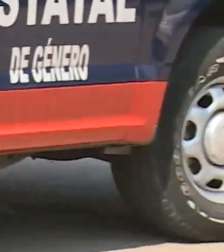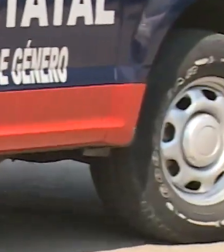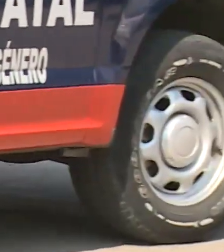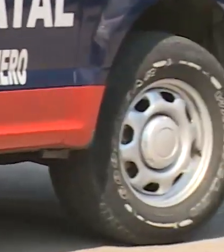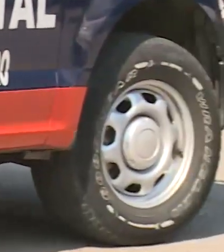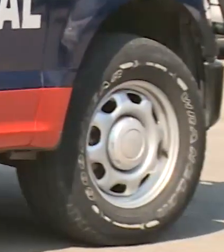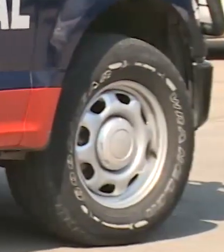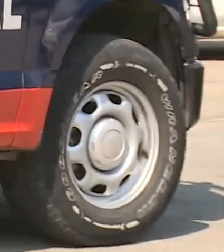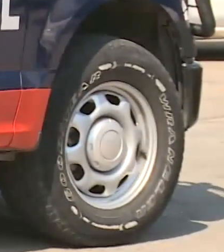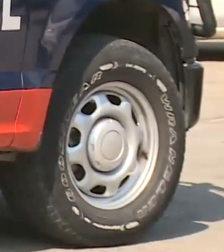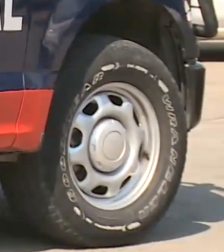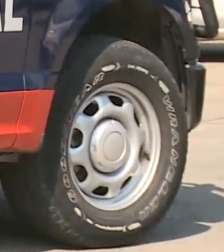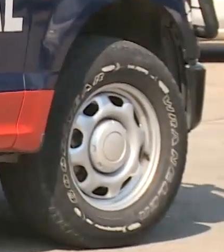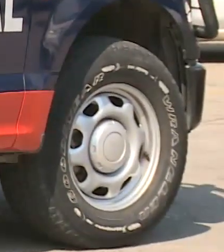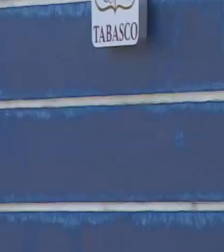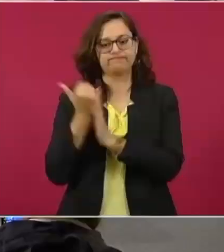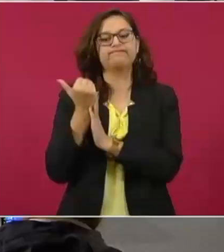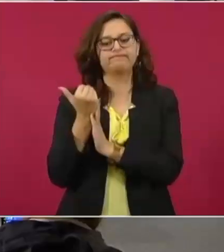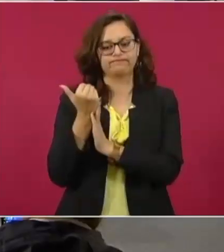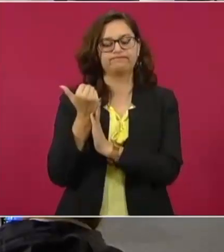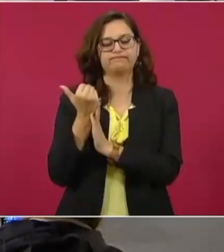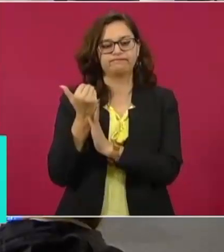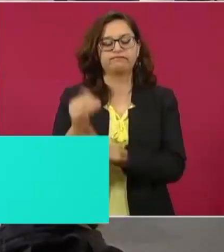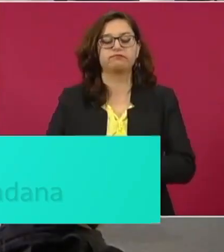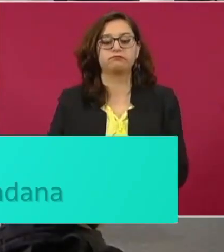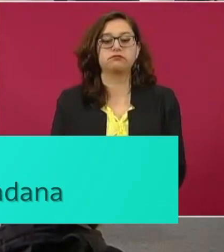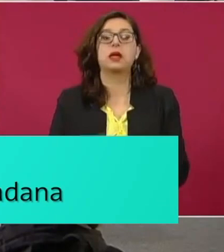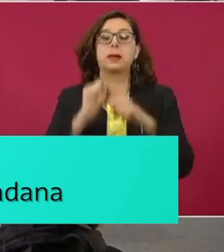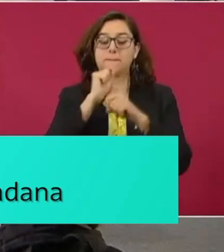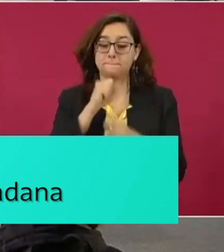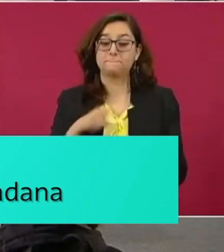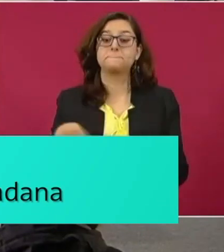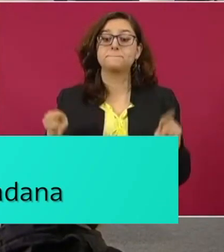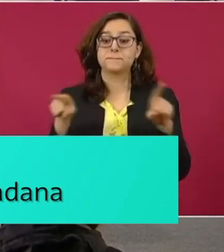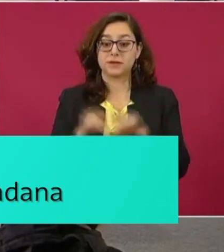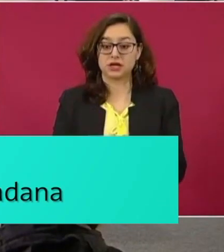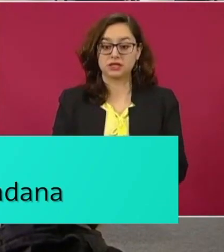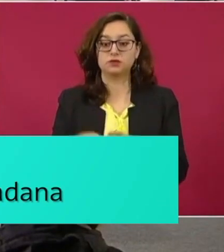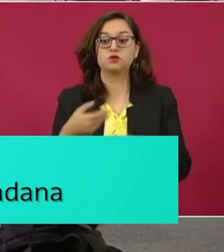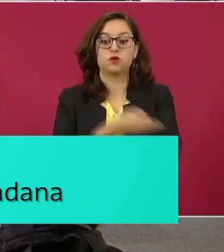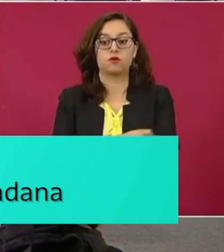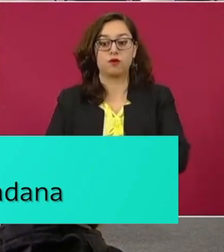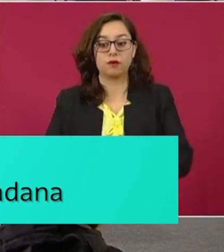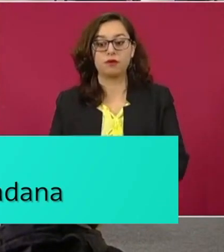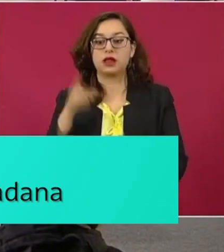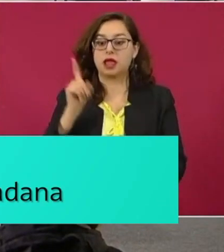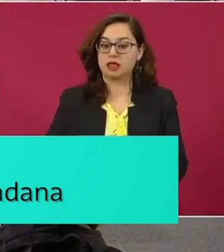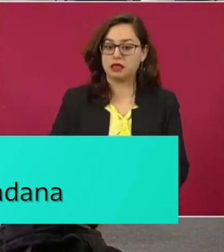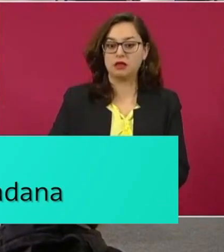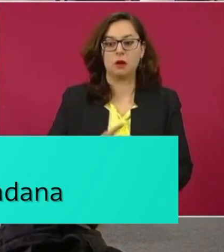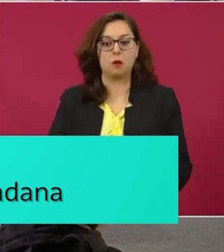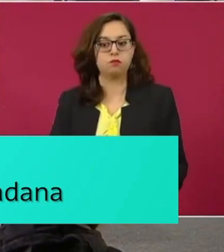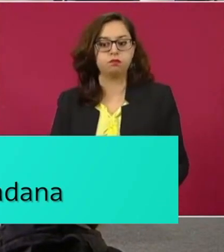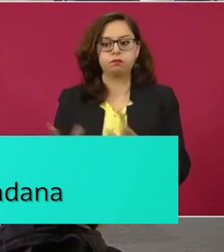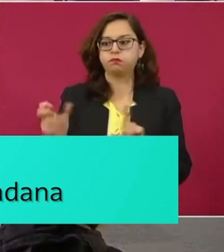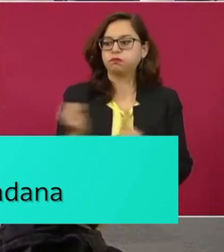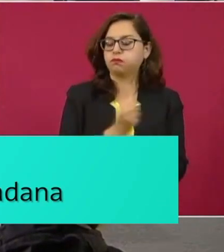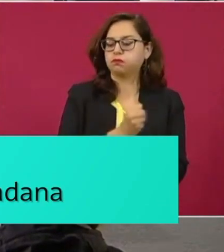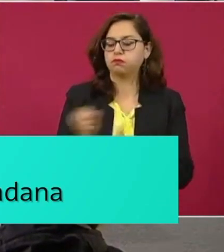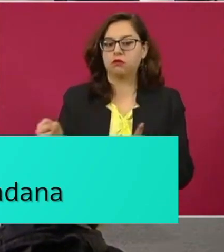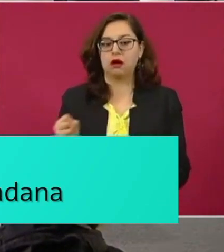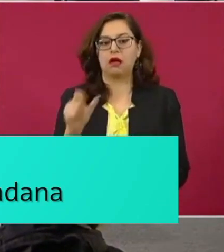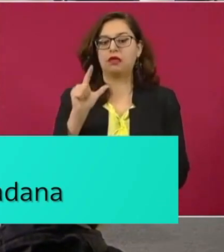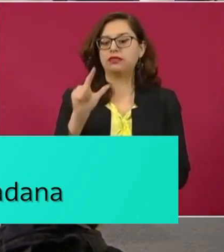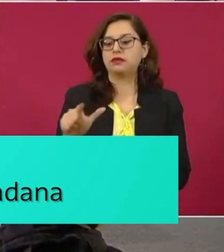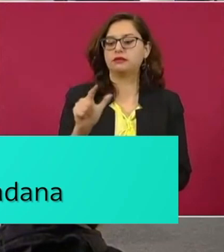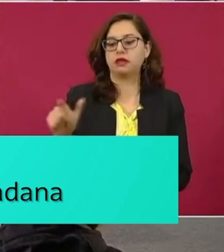afectan a este sector de manera directa. Además, la violencia familiar disminuyó 17 por ciento